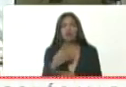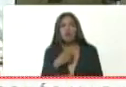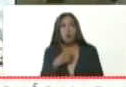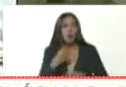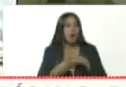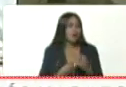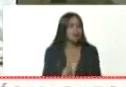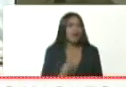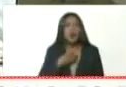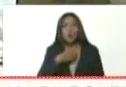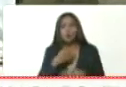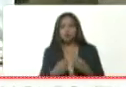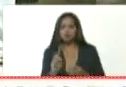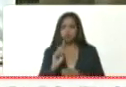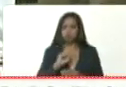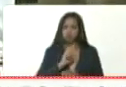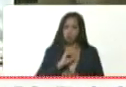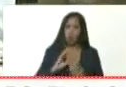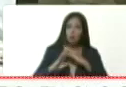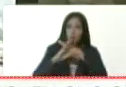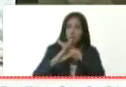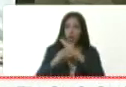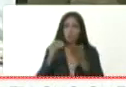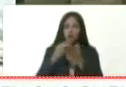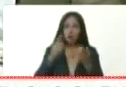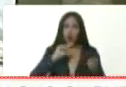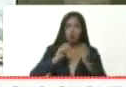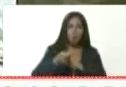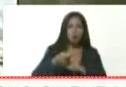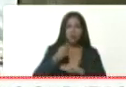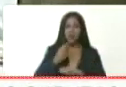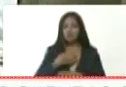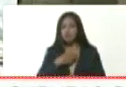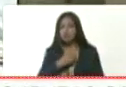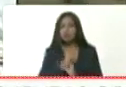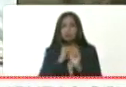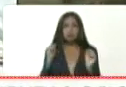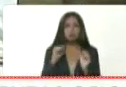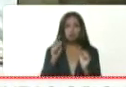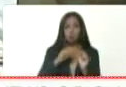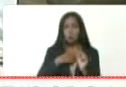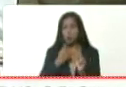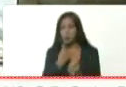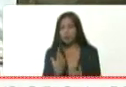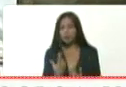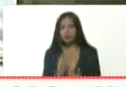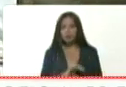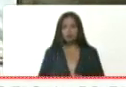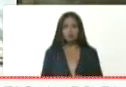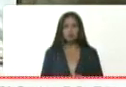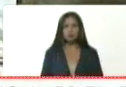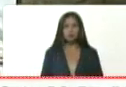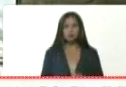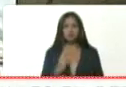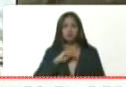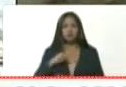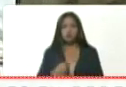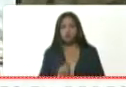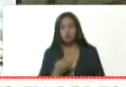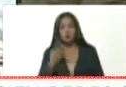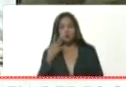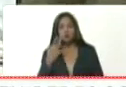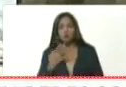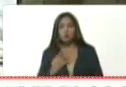cosas el bloqueo no se puede convertir en excusas para la inoperancia la